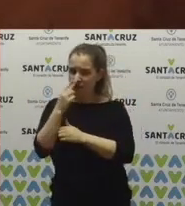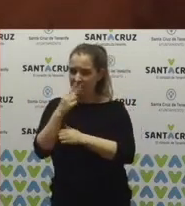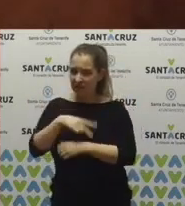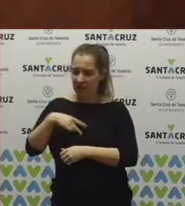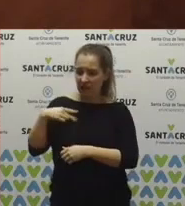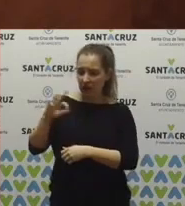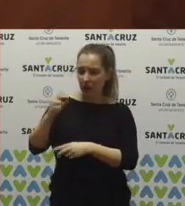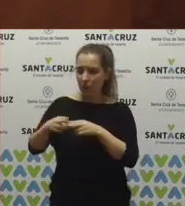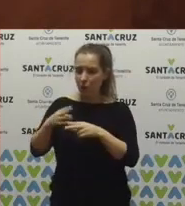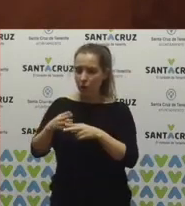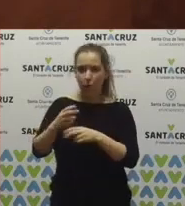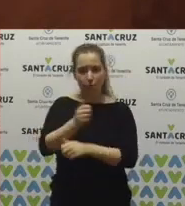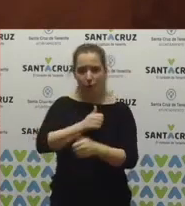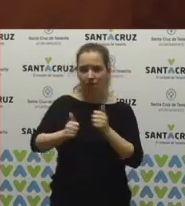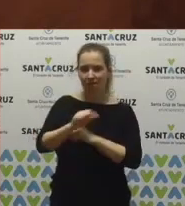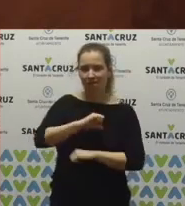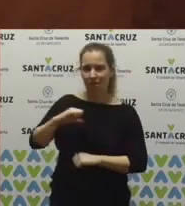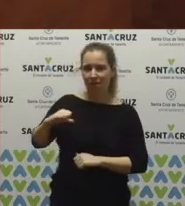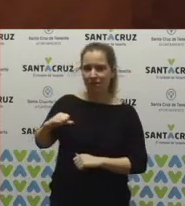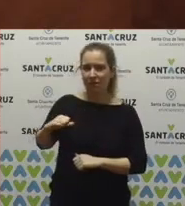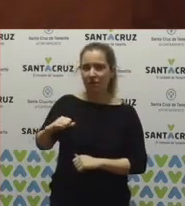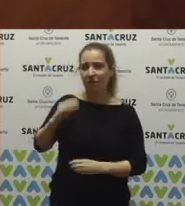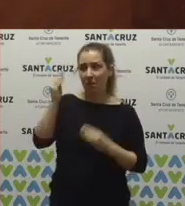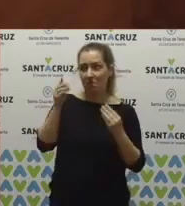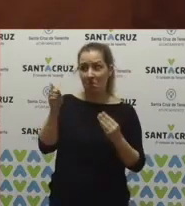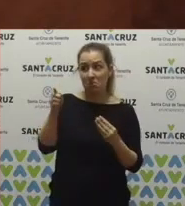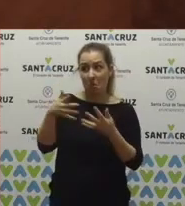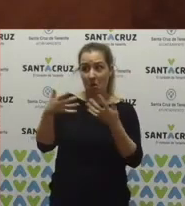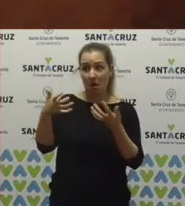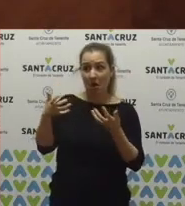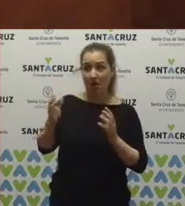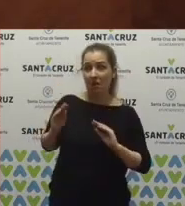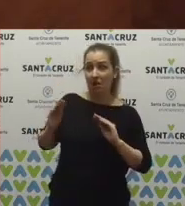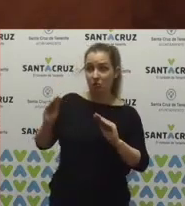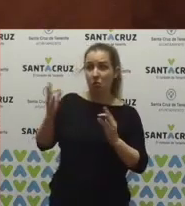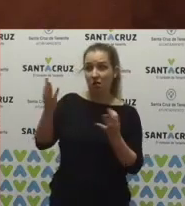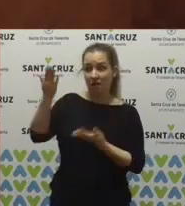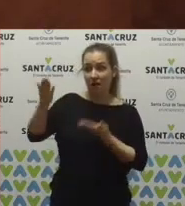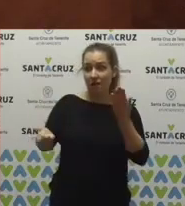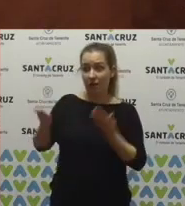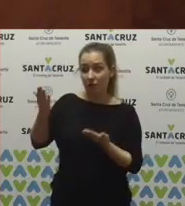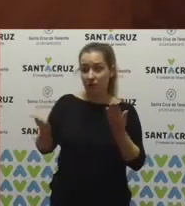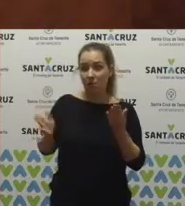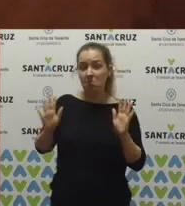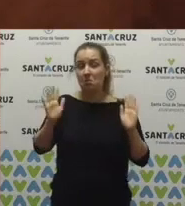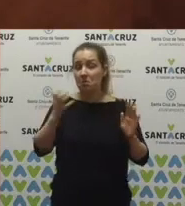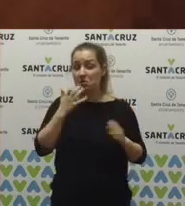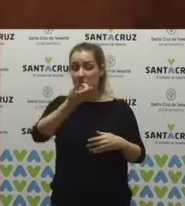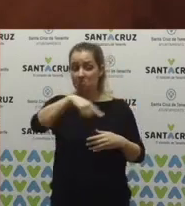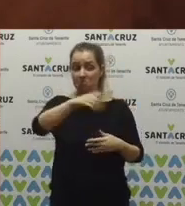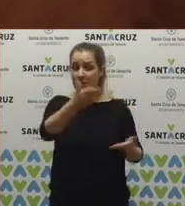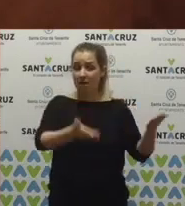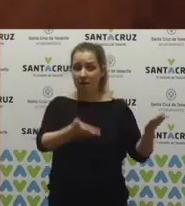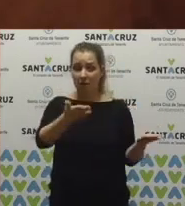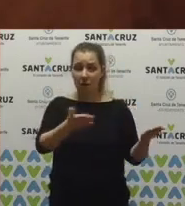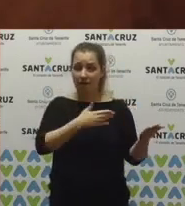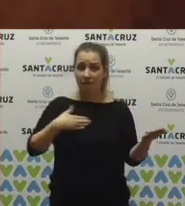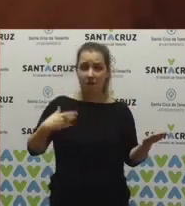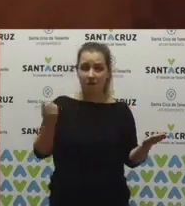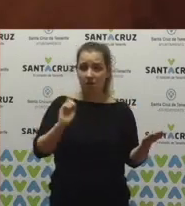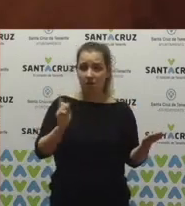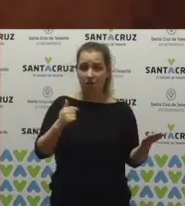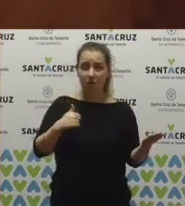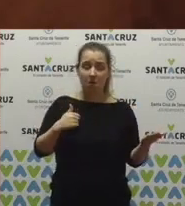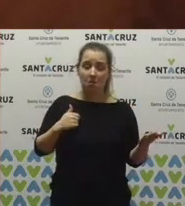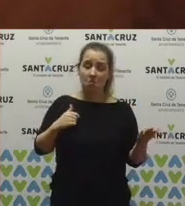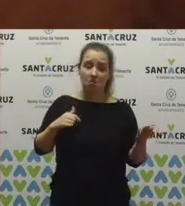políticos pues me parecía que merecía una evaluación no obstante éste no quiere evaluar no le evalúe me conformo con que